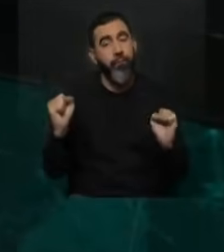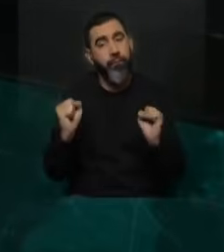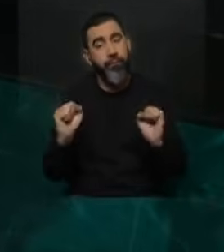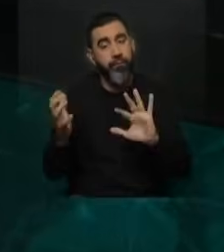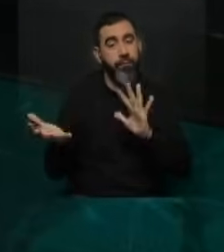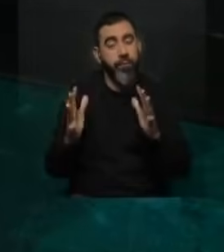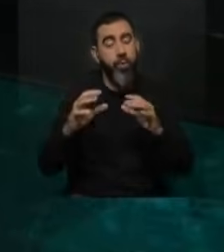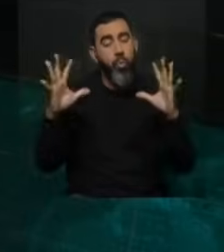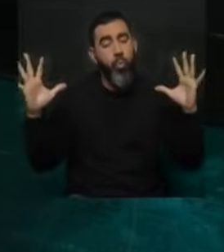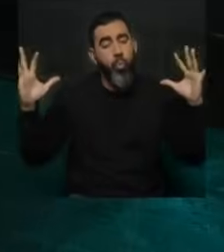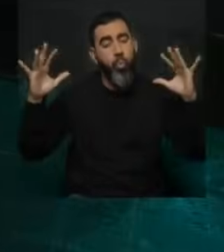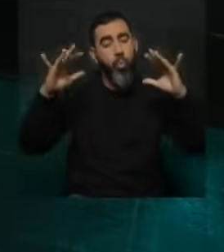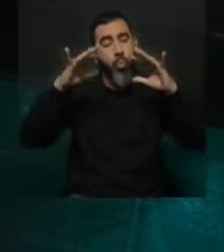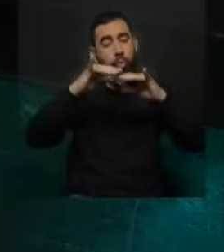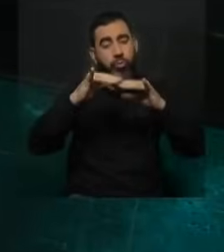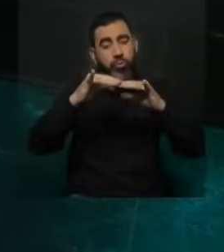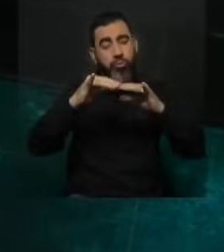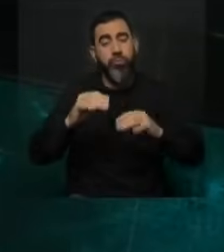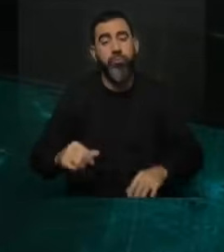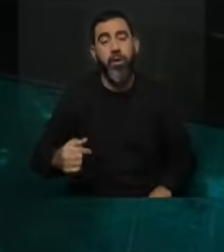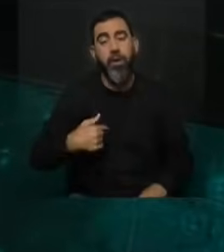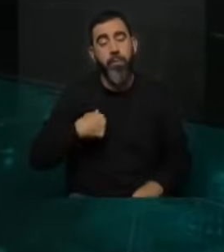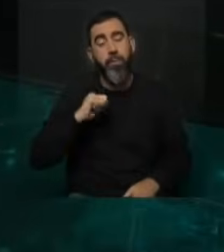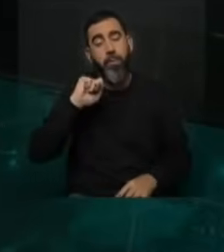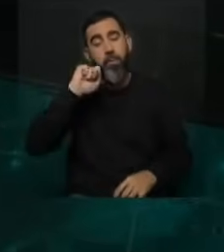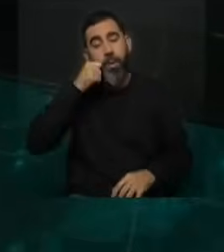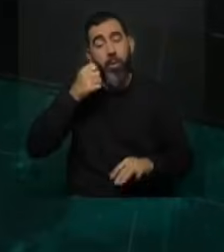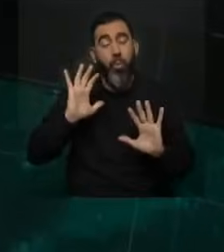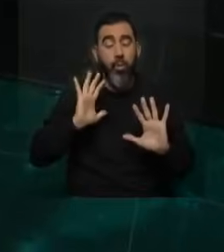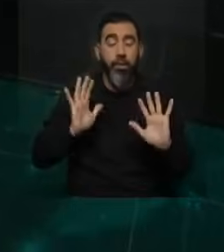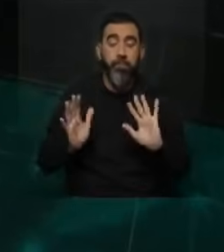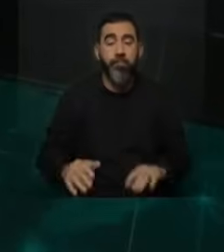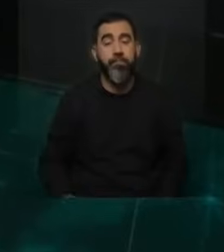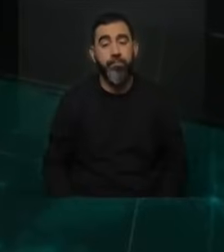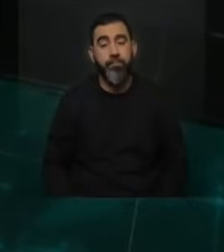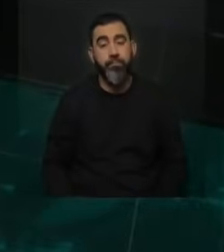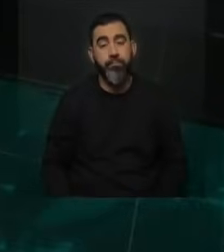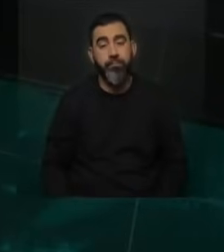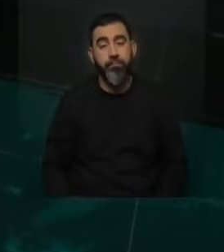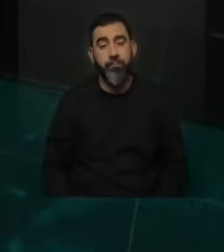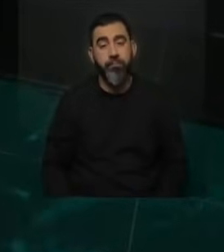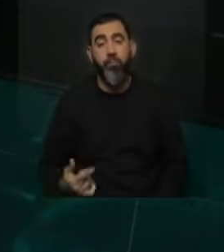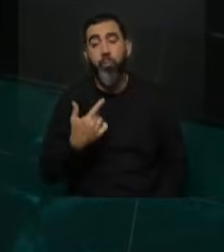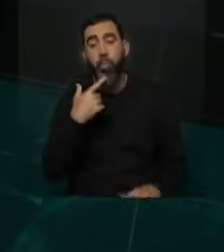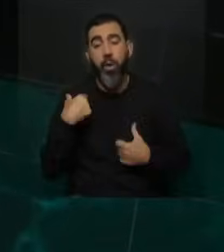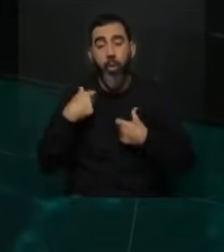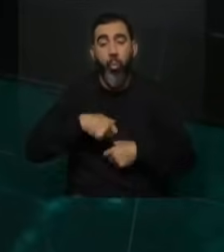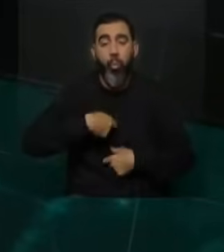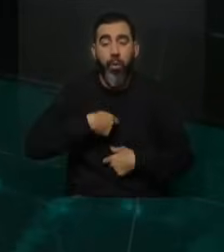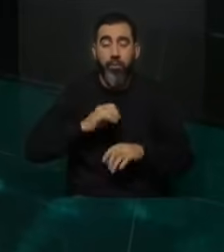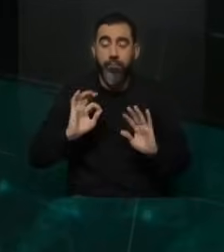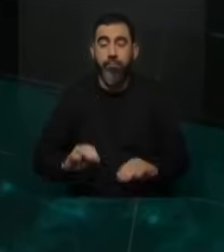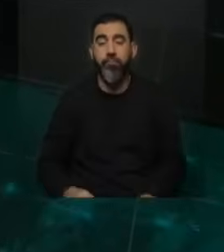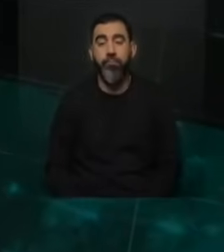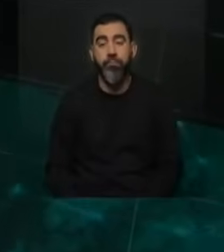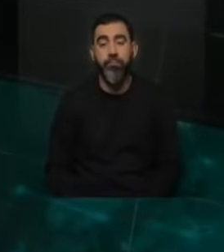con lo nuboso que está para mlado teijeiro Pero bueno vamos a tener esa discusión por las dudas Bueno un saquito liviano por las